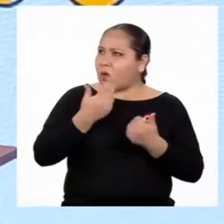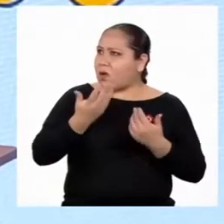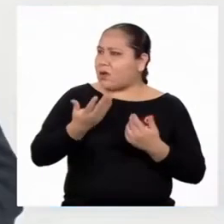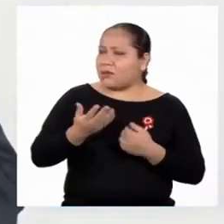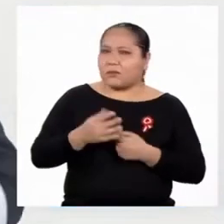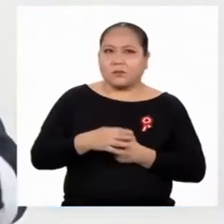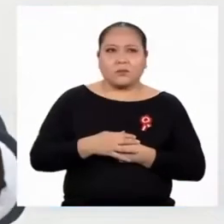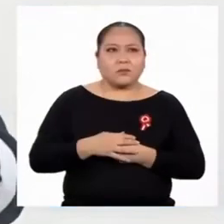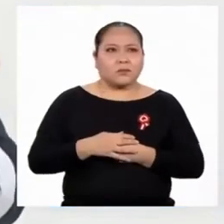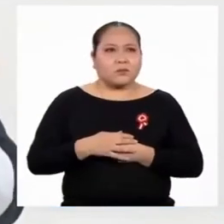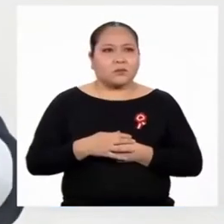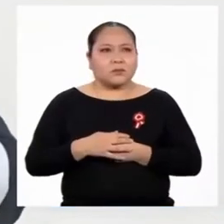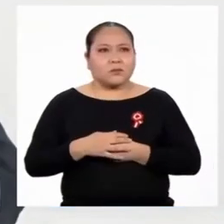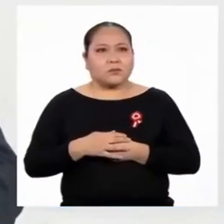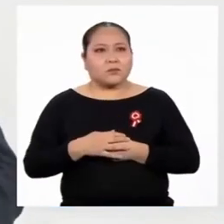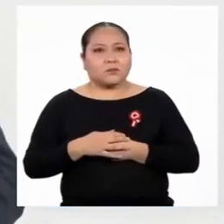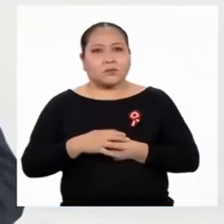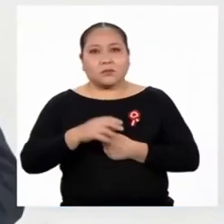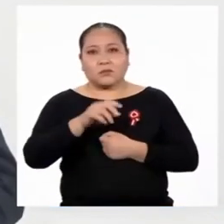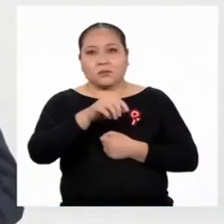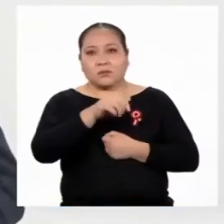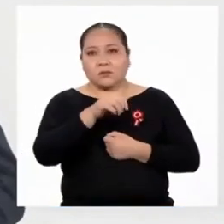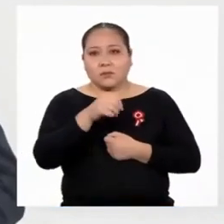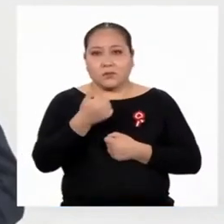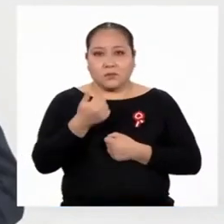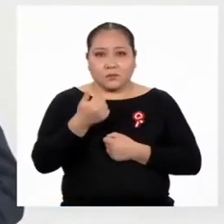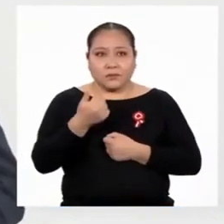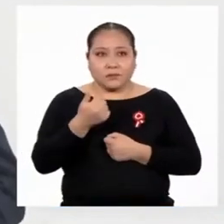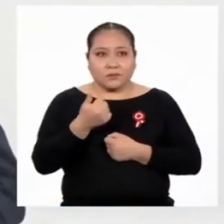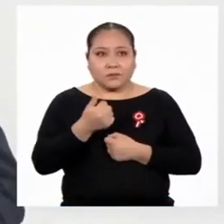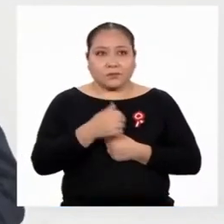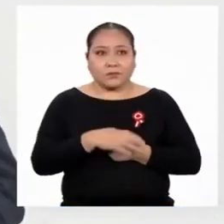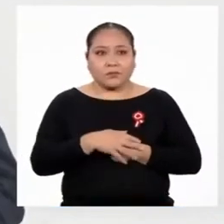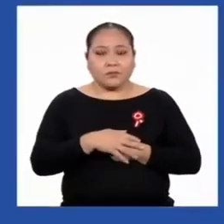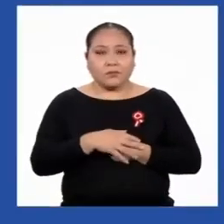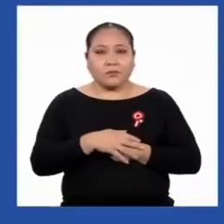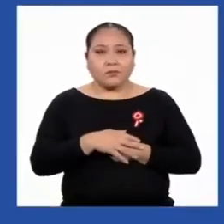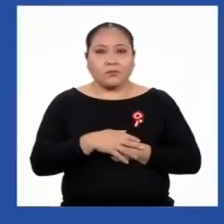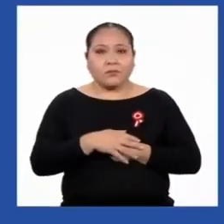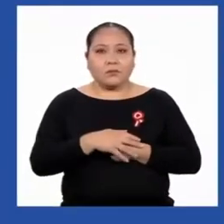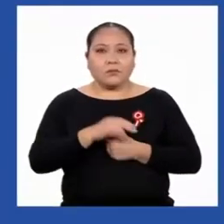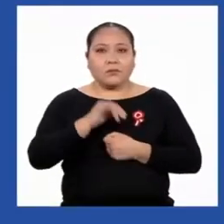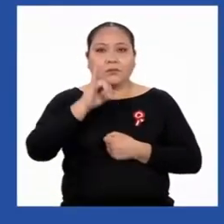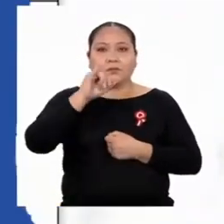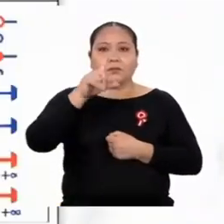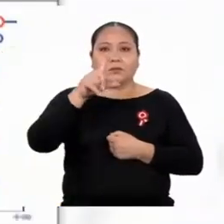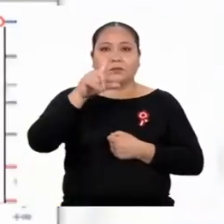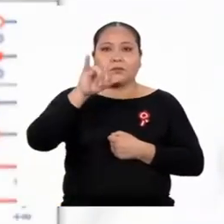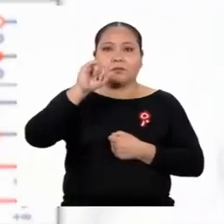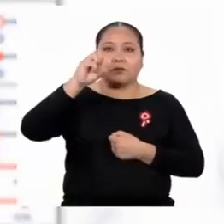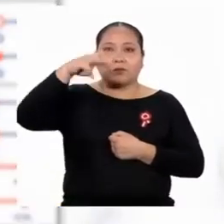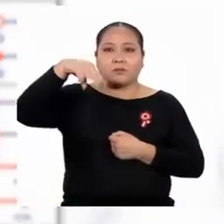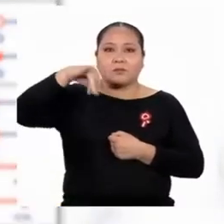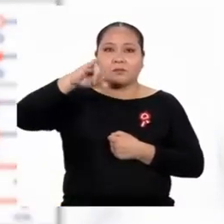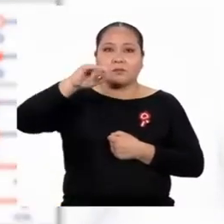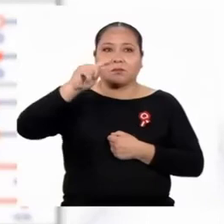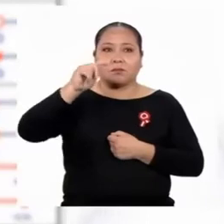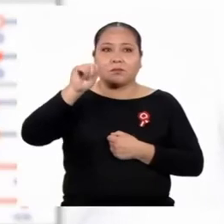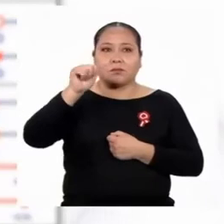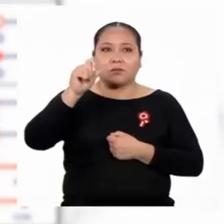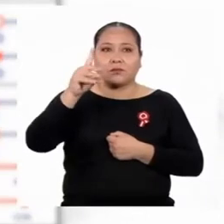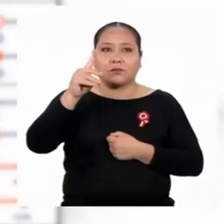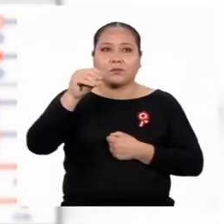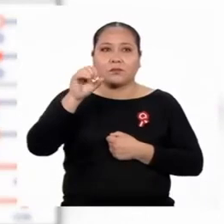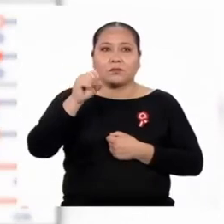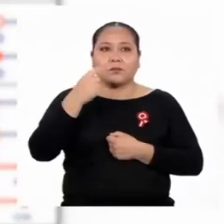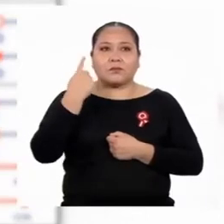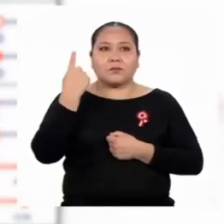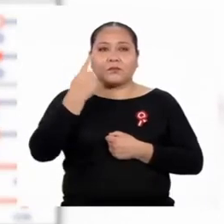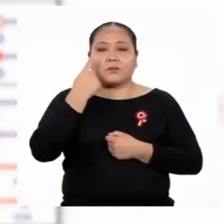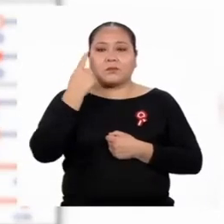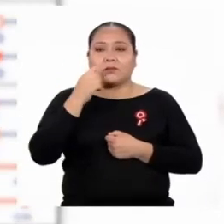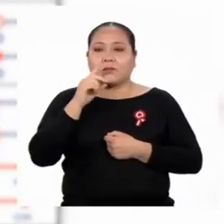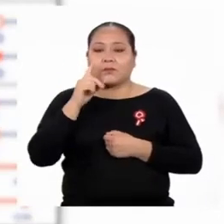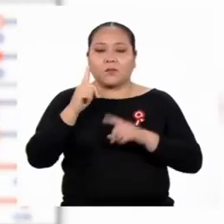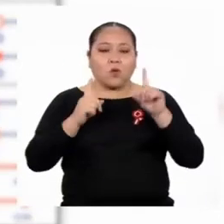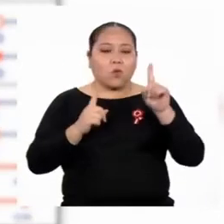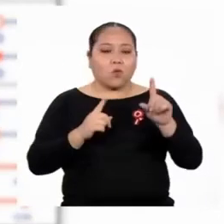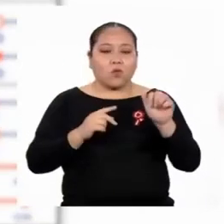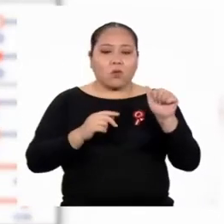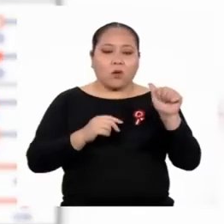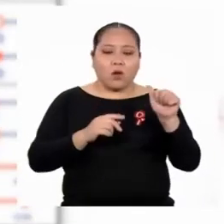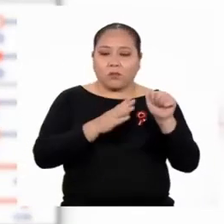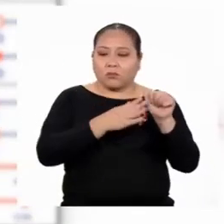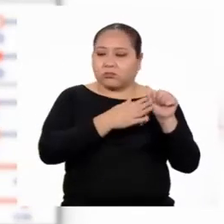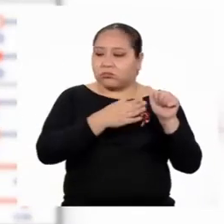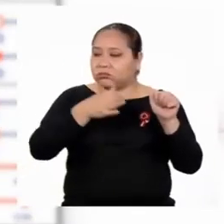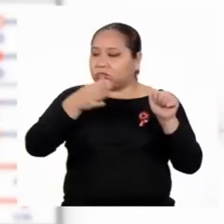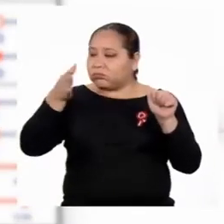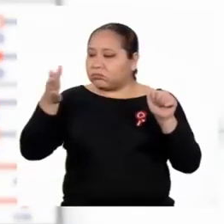ese? El otro tipo de intervalo serían los ilimitados, aquellos que tienen solo un valor extremo, que puede